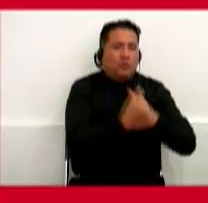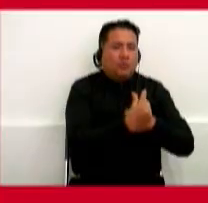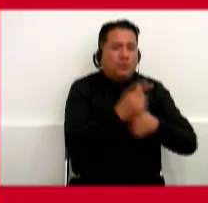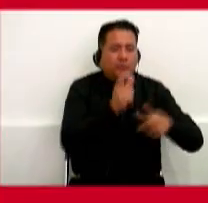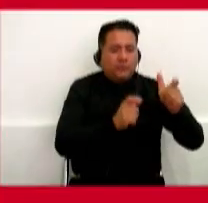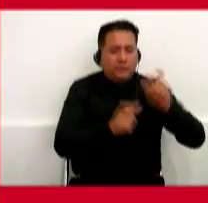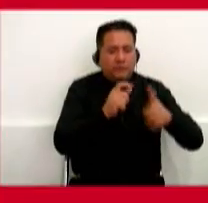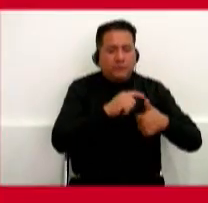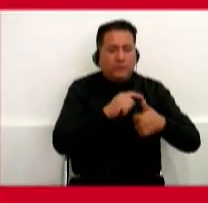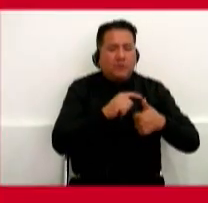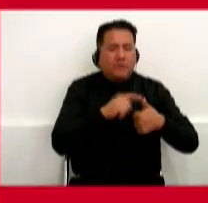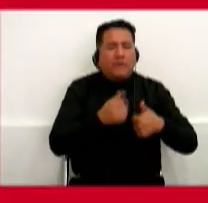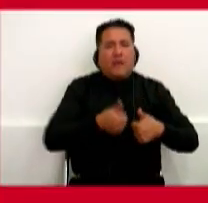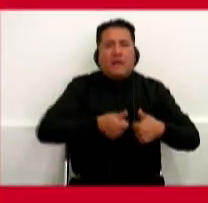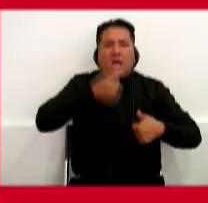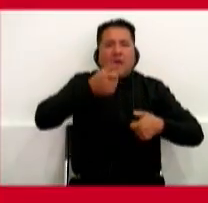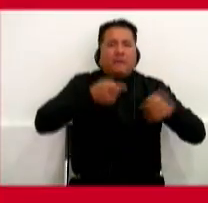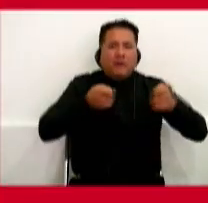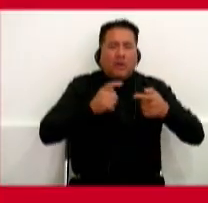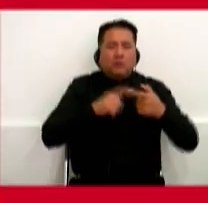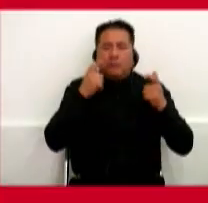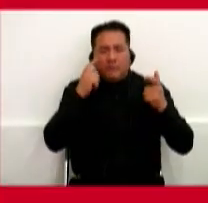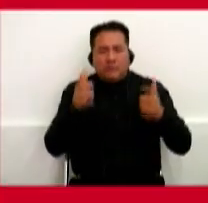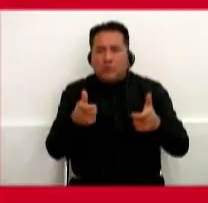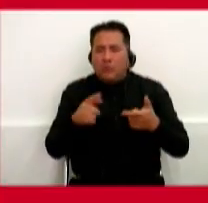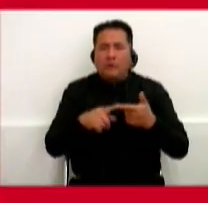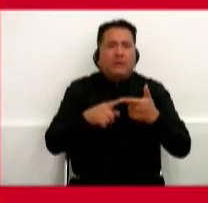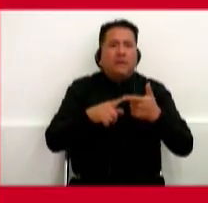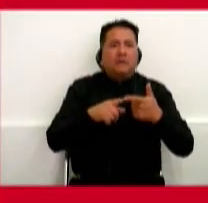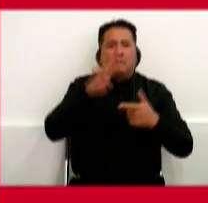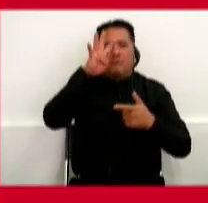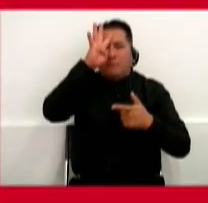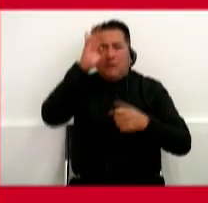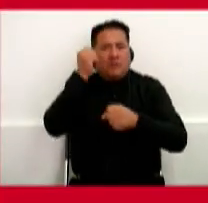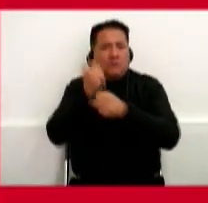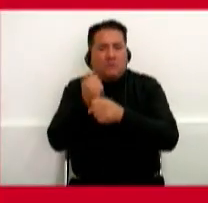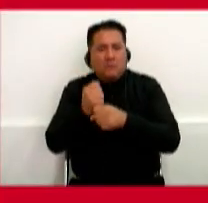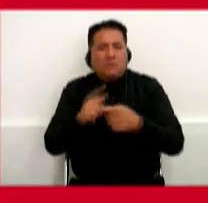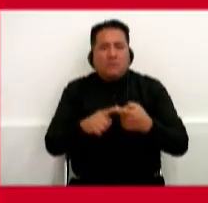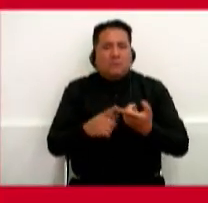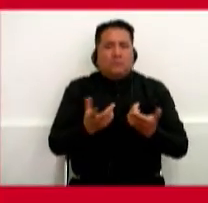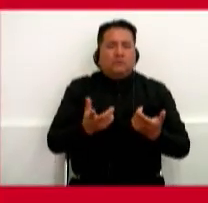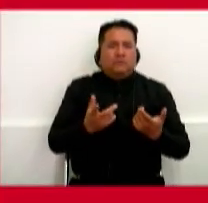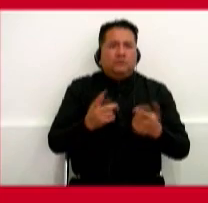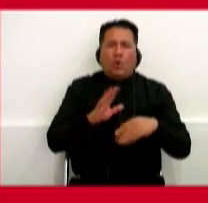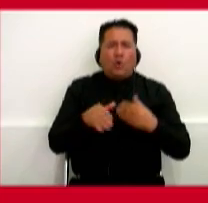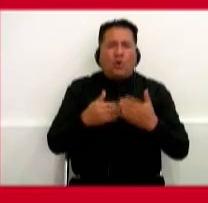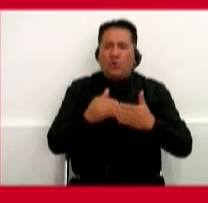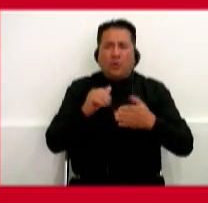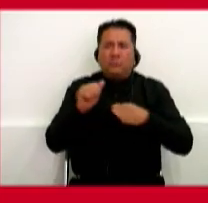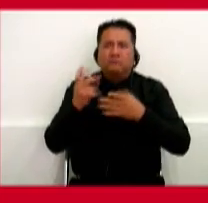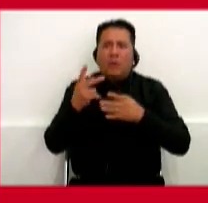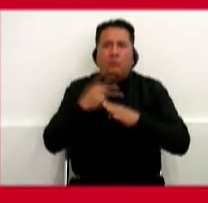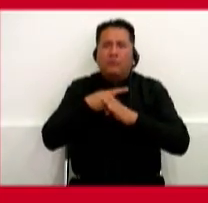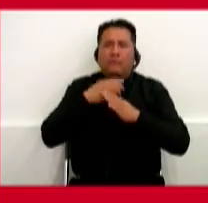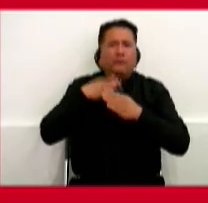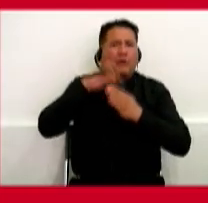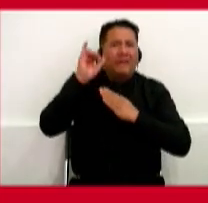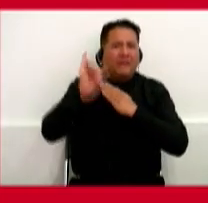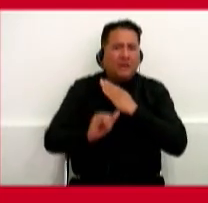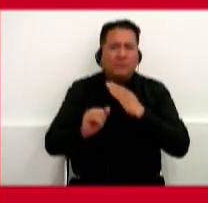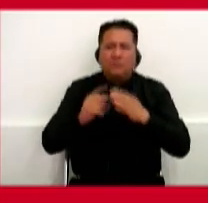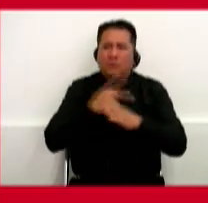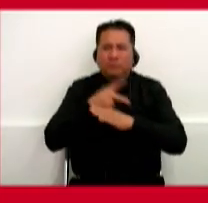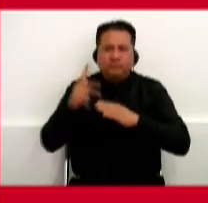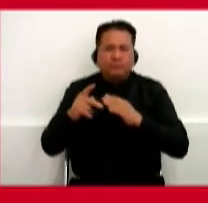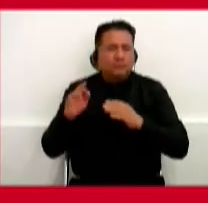los instructores, el despacho, supervisores, mantenimiento, TI, y así integrar a todas las áreas. Pero todos estos procesos han sido